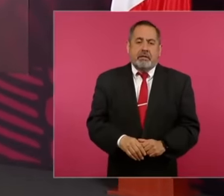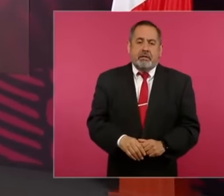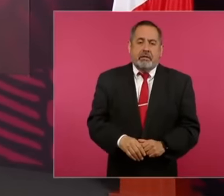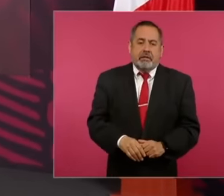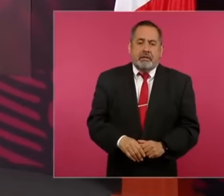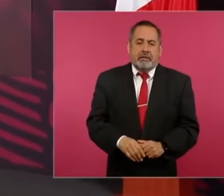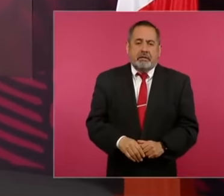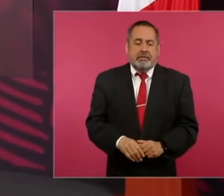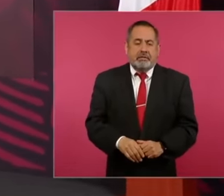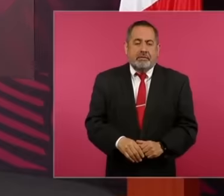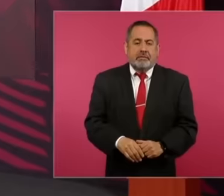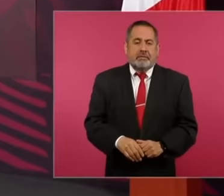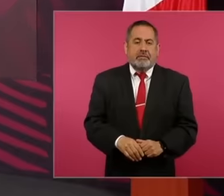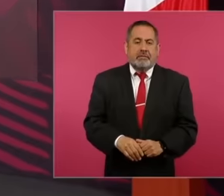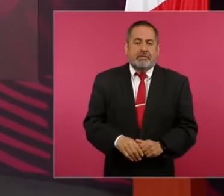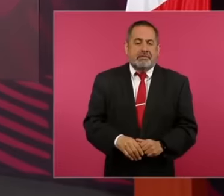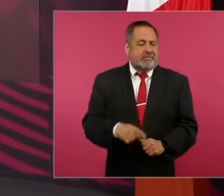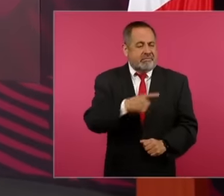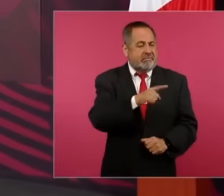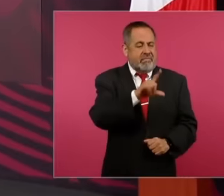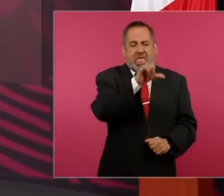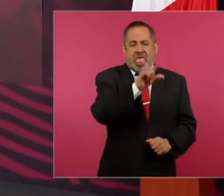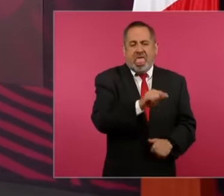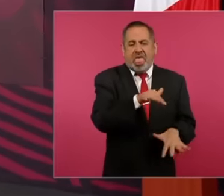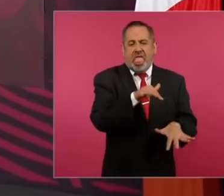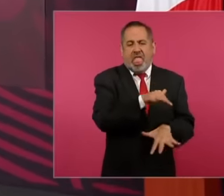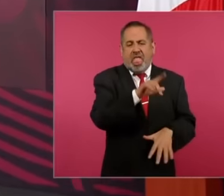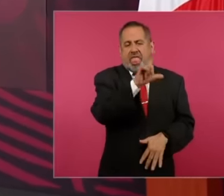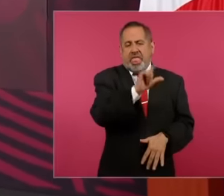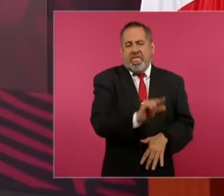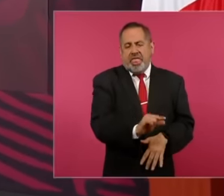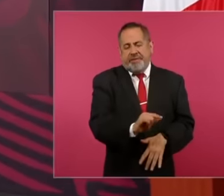de muy bajo nivel